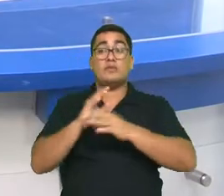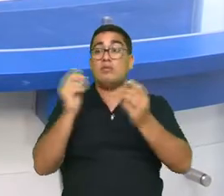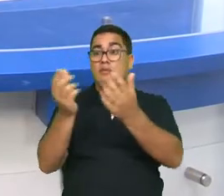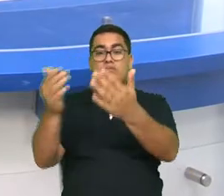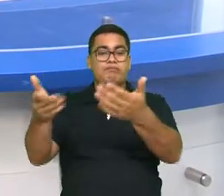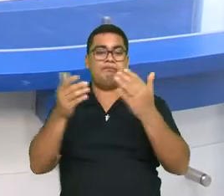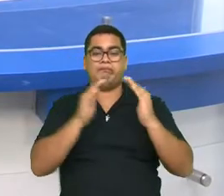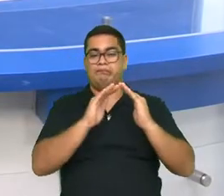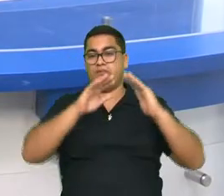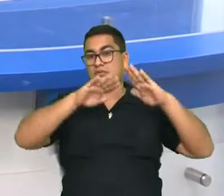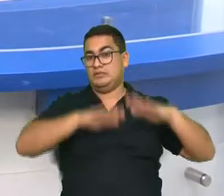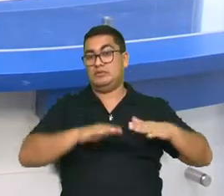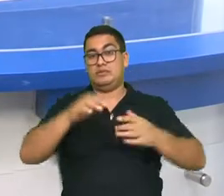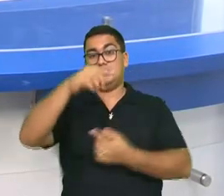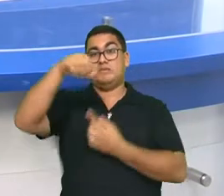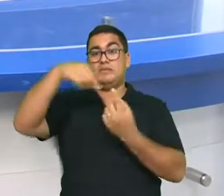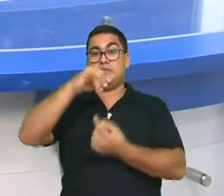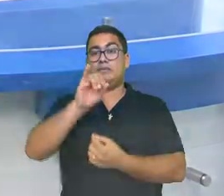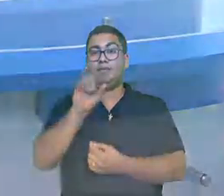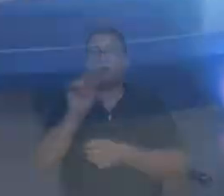emergencia causada por Iota.